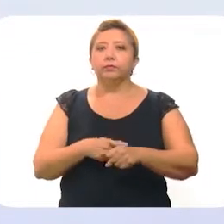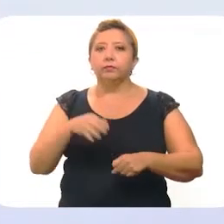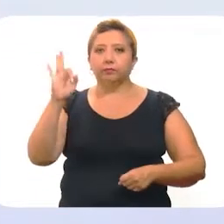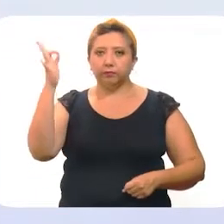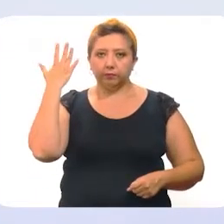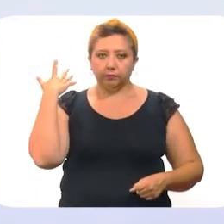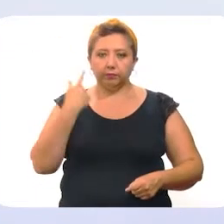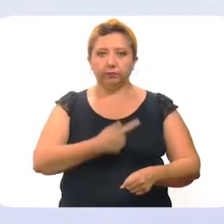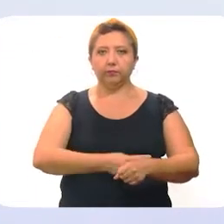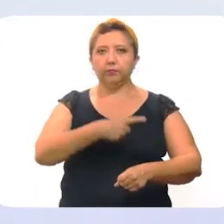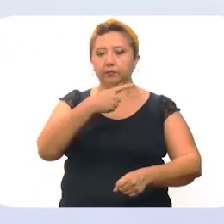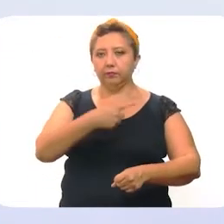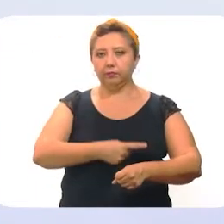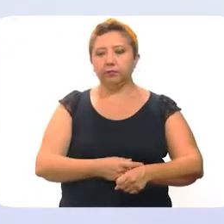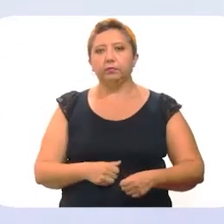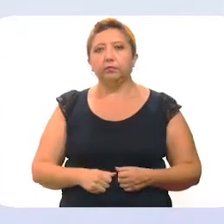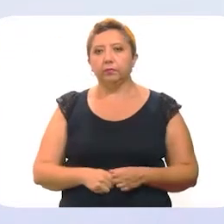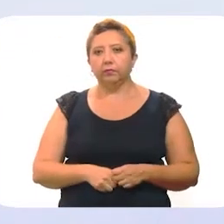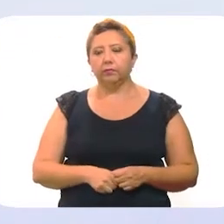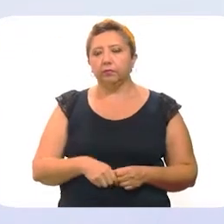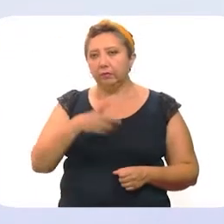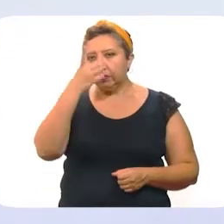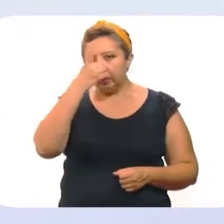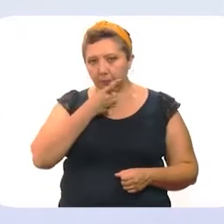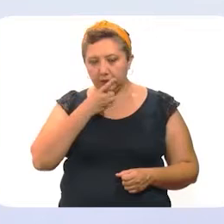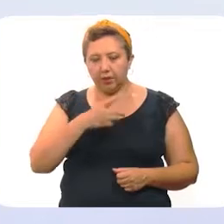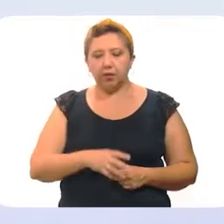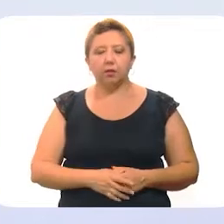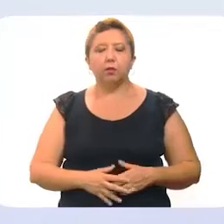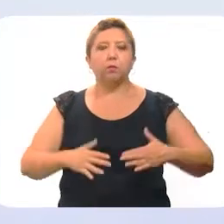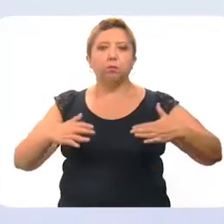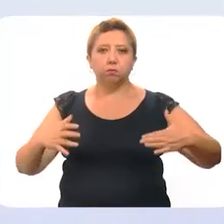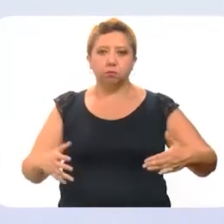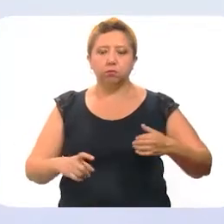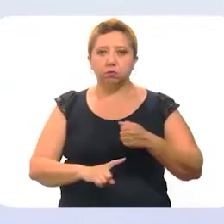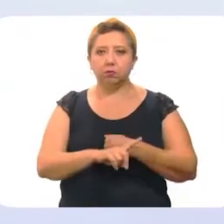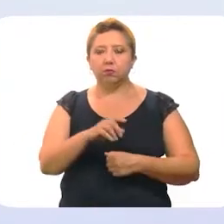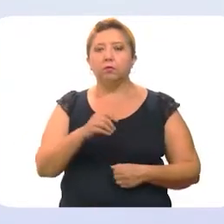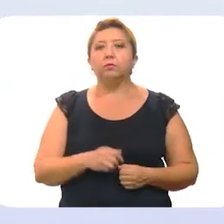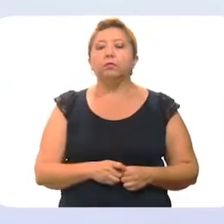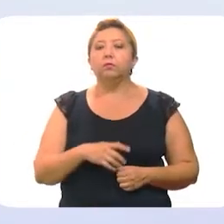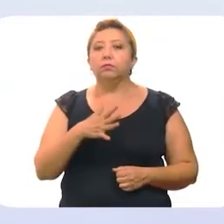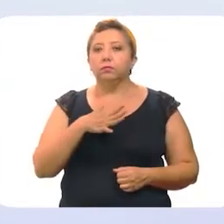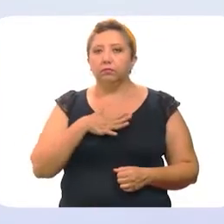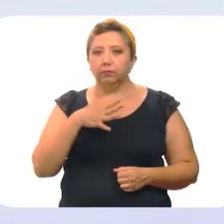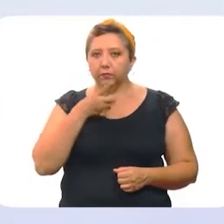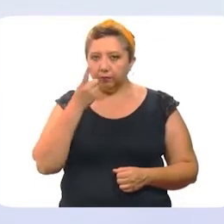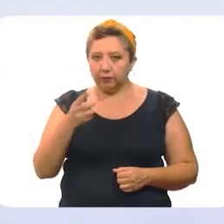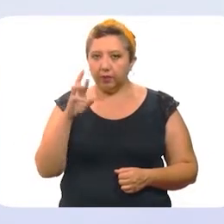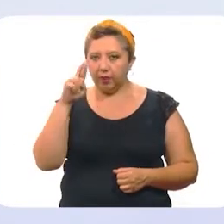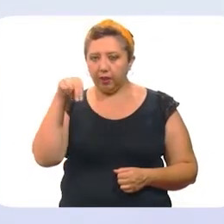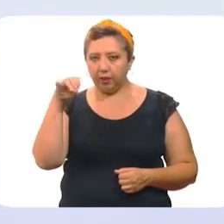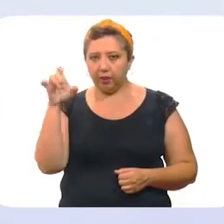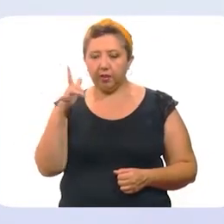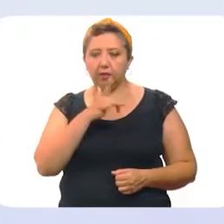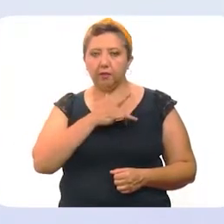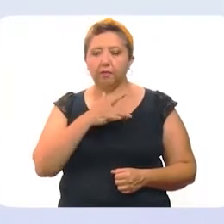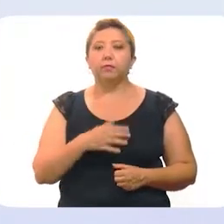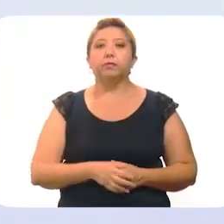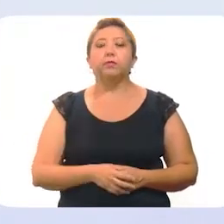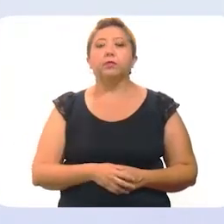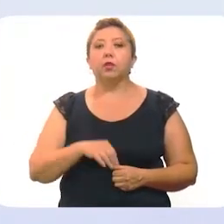principales enfermedades fueron hipertensión arterial sistémica, diabetes mellitus, obesidad, EPOC, insuficiencia renal crónica y